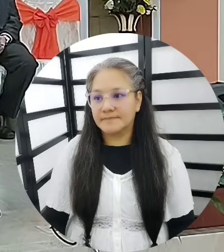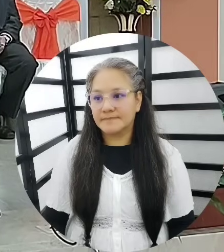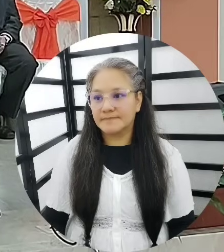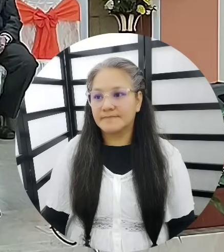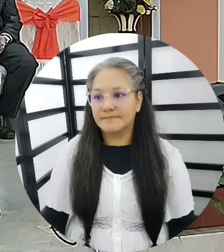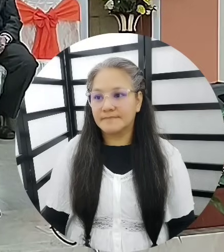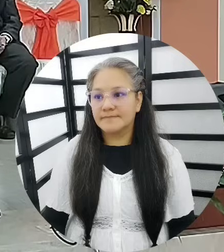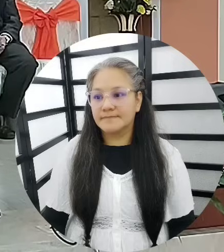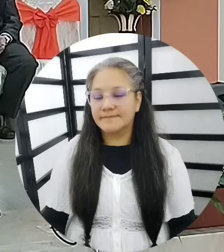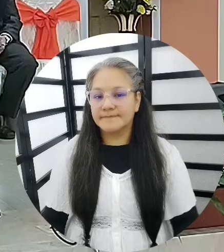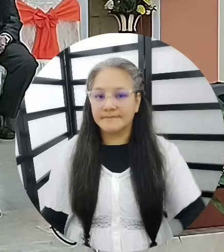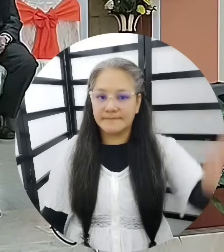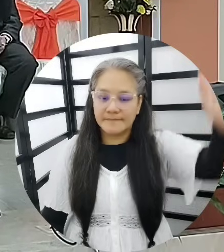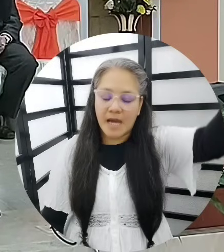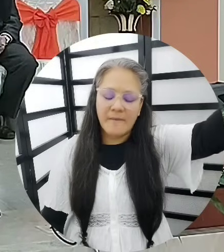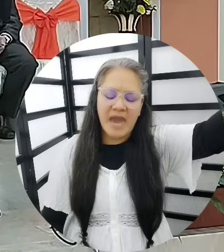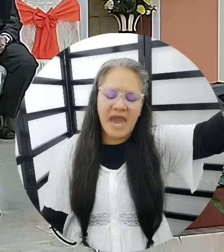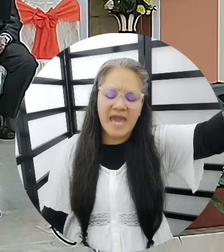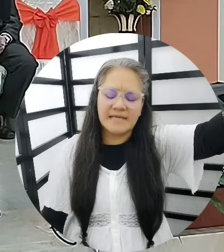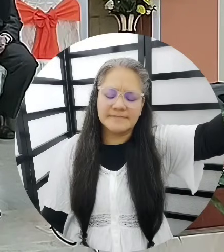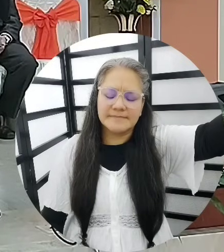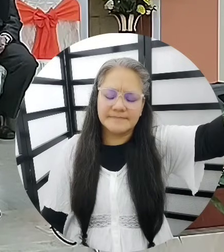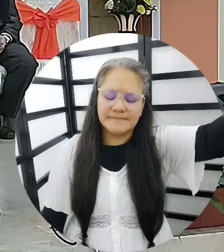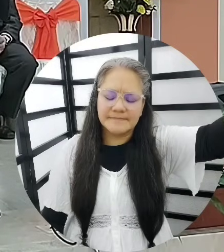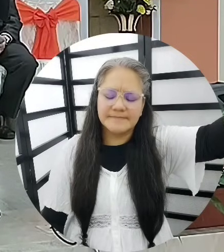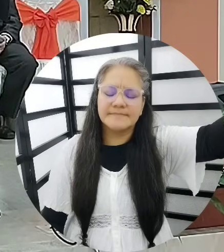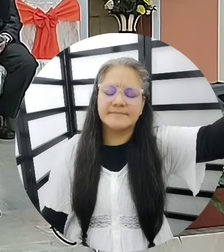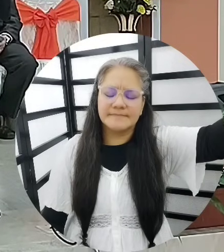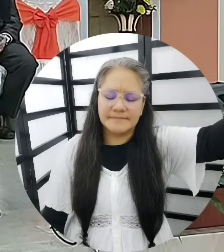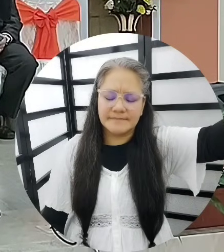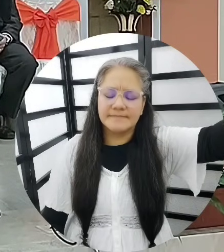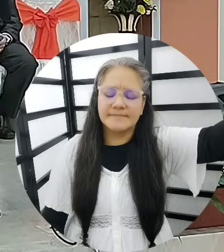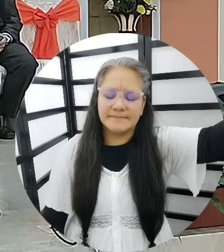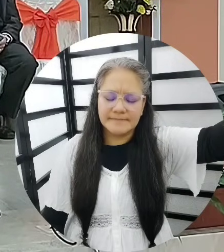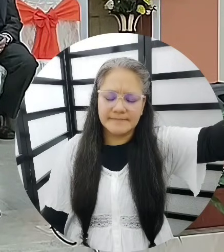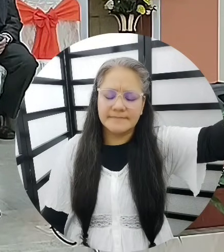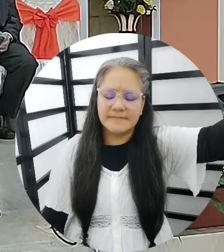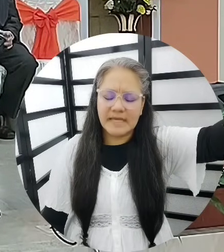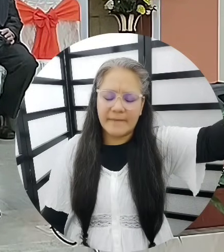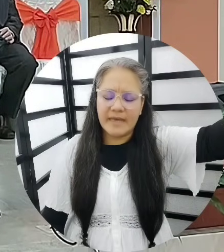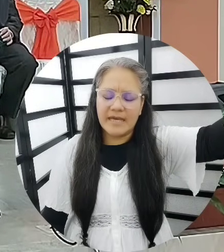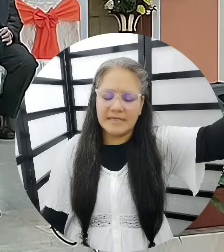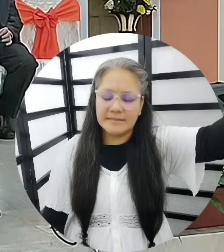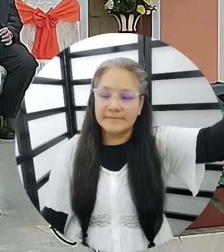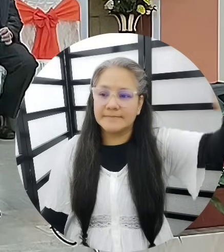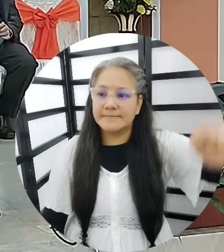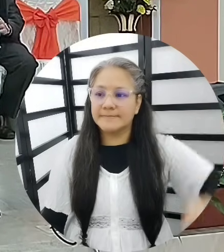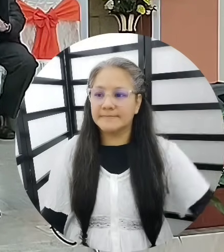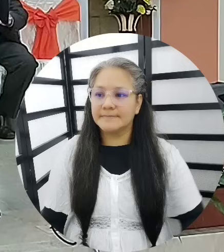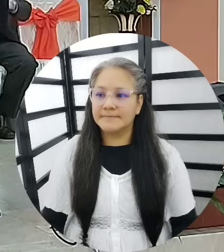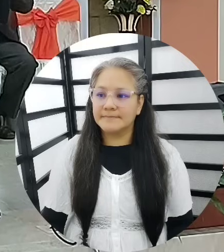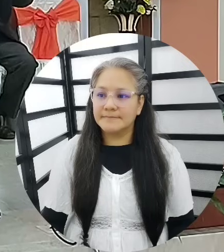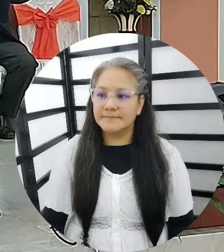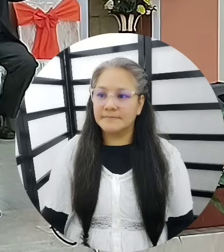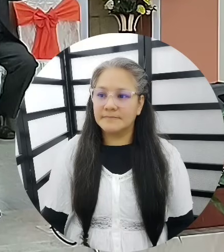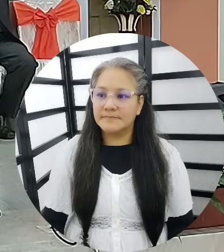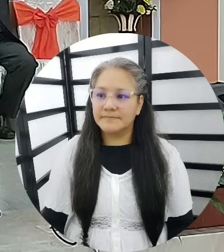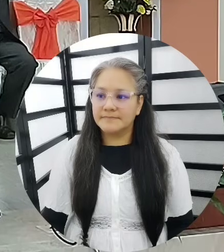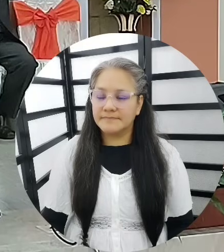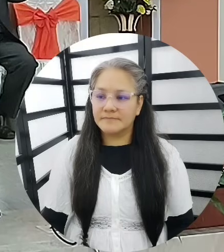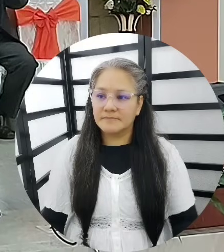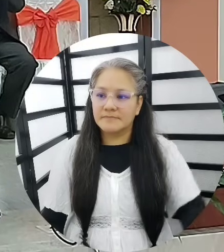ocultar. Usted no puede ocultar su santidad, su pureza. Amén. Su humildad, su sencillez, su